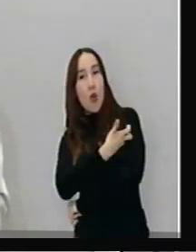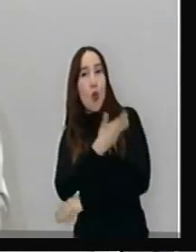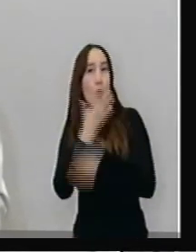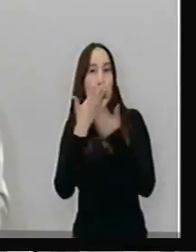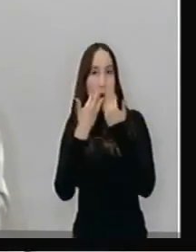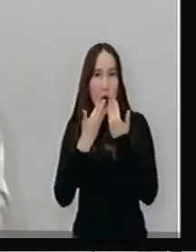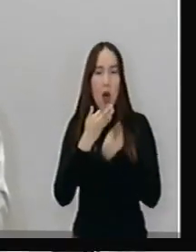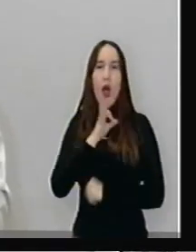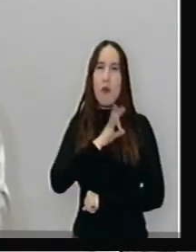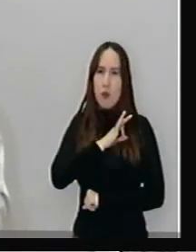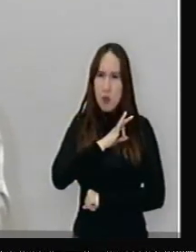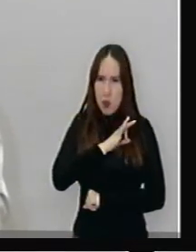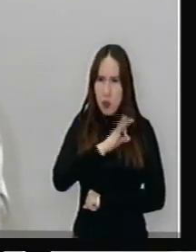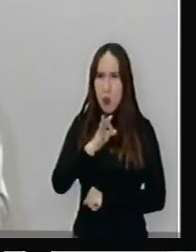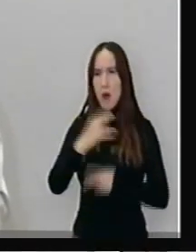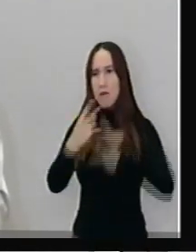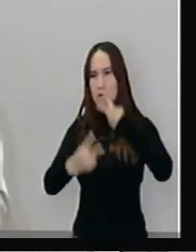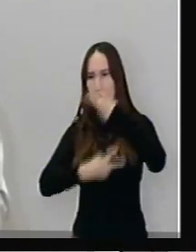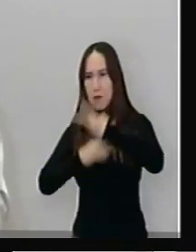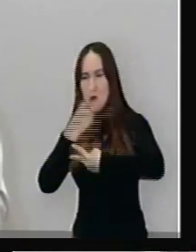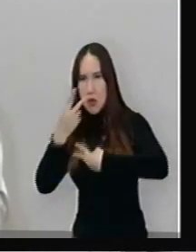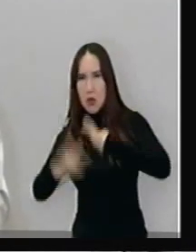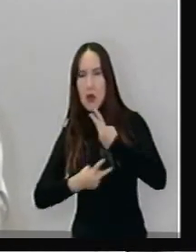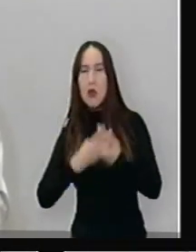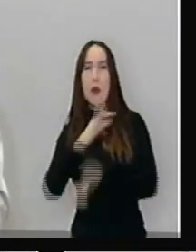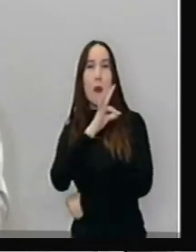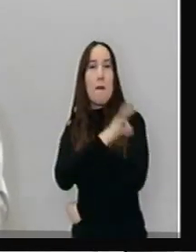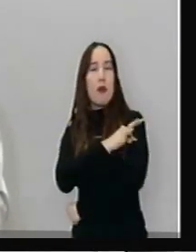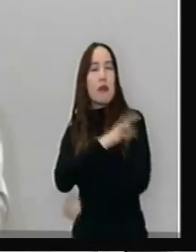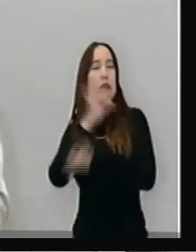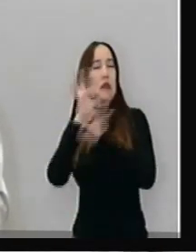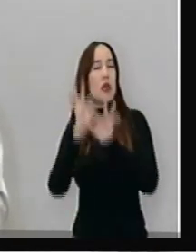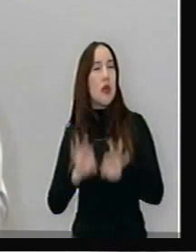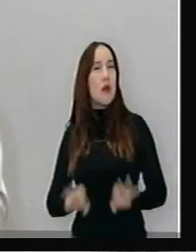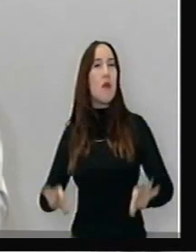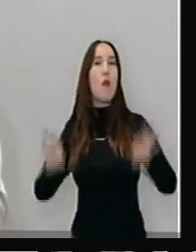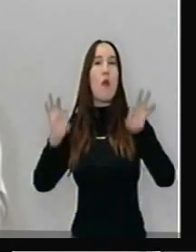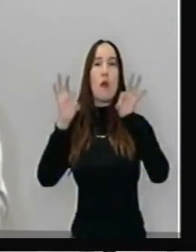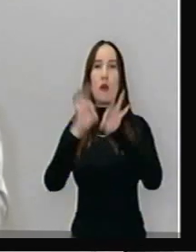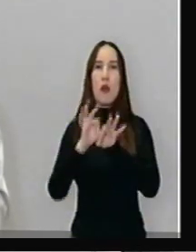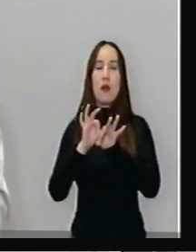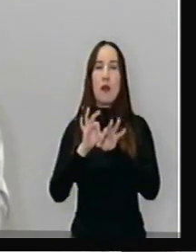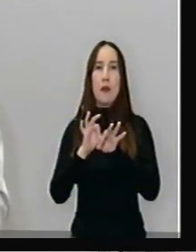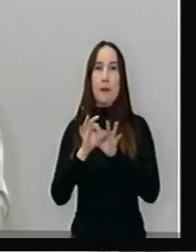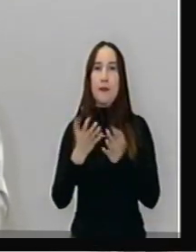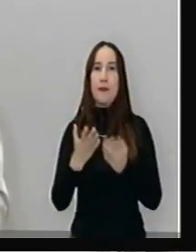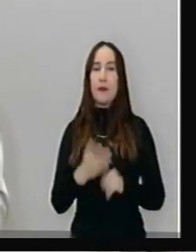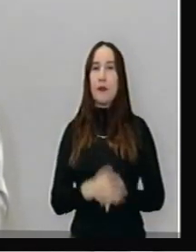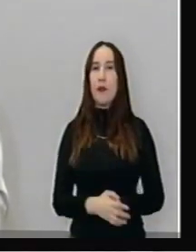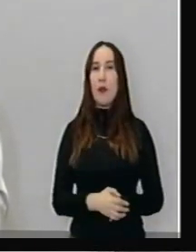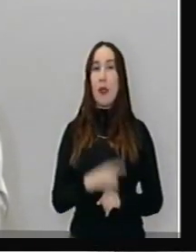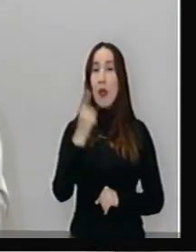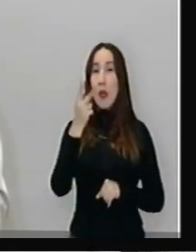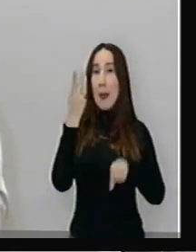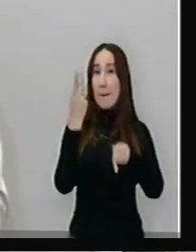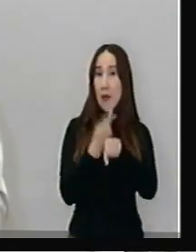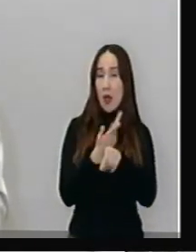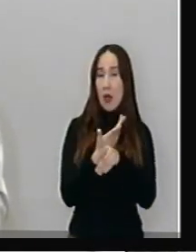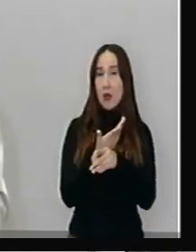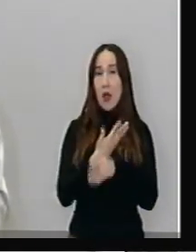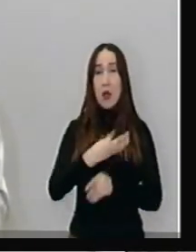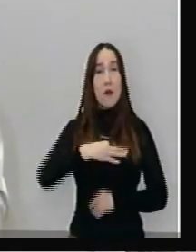misma semana aquí en estos dos municipios. Es sumamente importante, es mucho mejor desde el punto de vista de